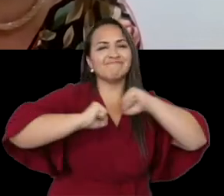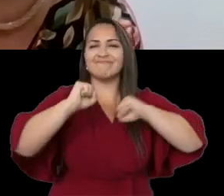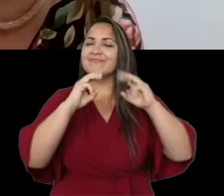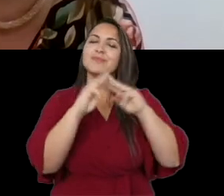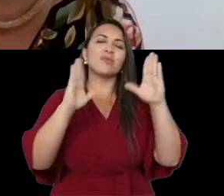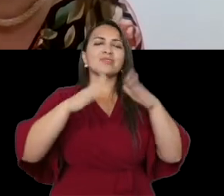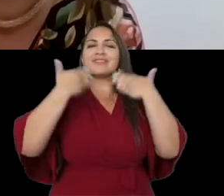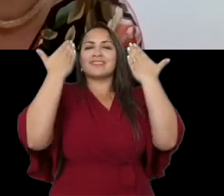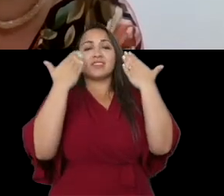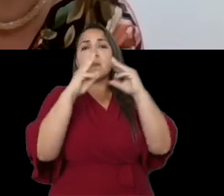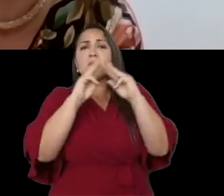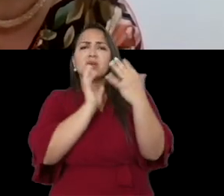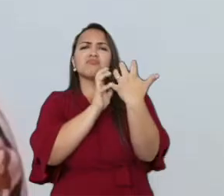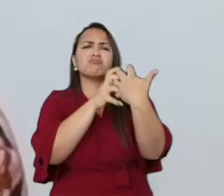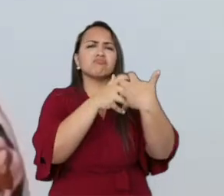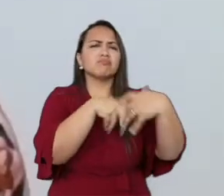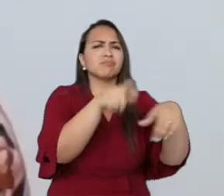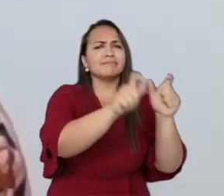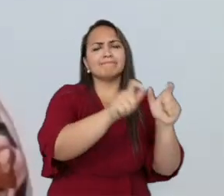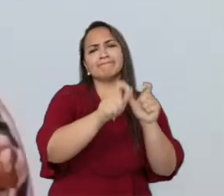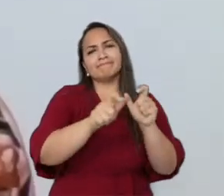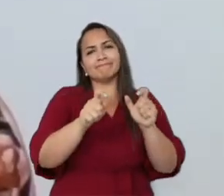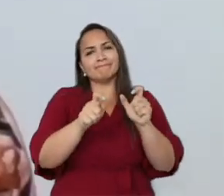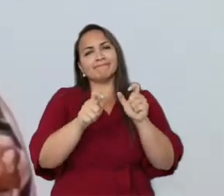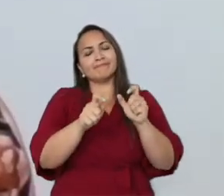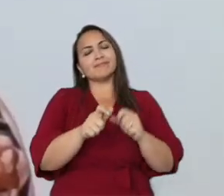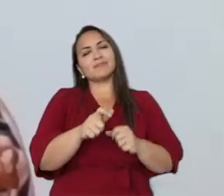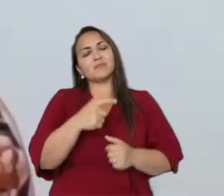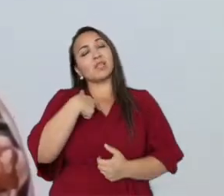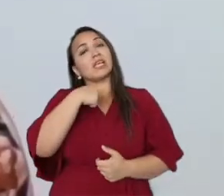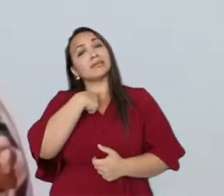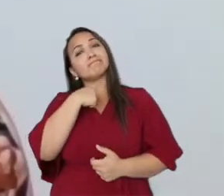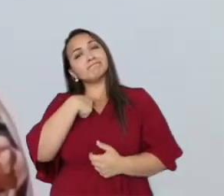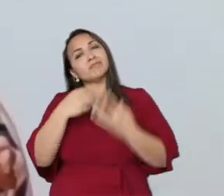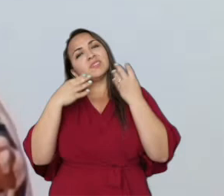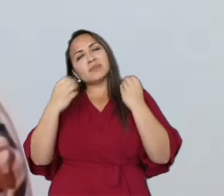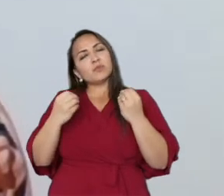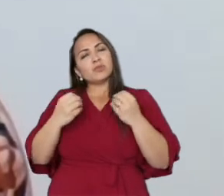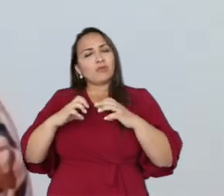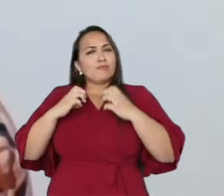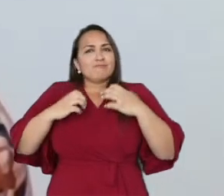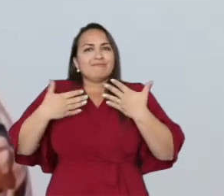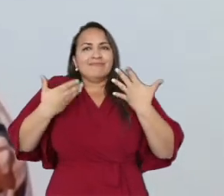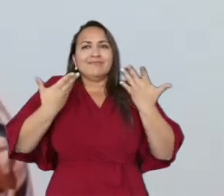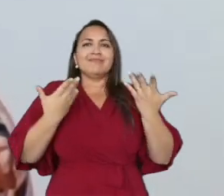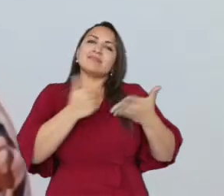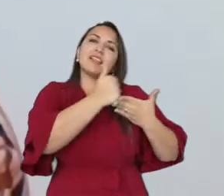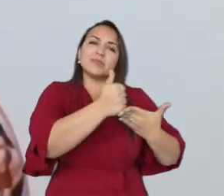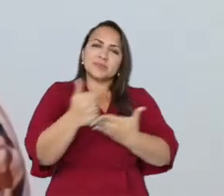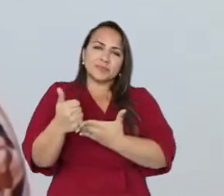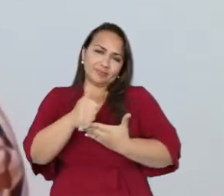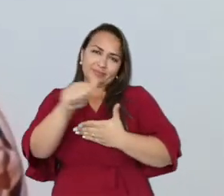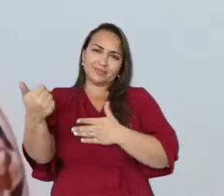alegre, empática, que le gusta mucho ser entusiasta y ayudar